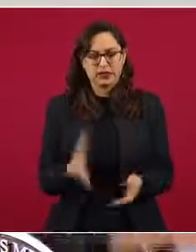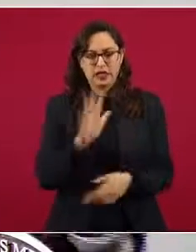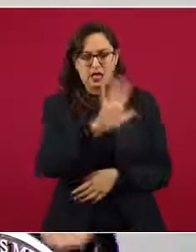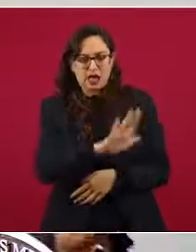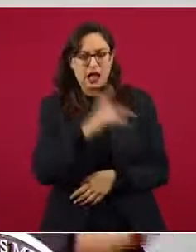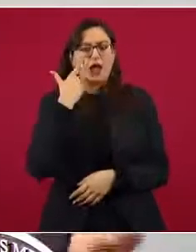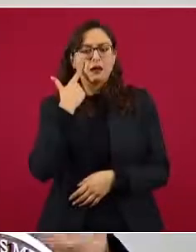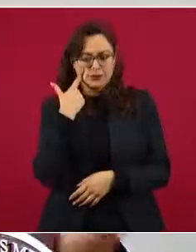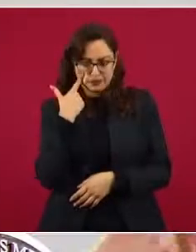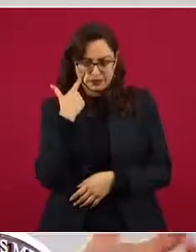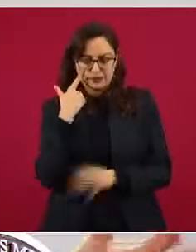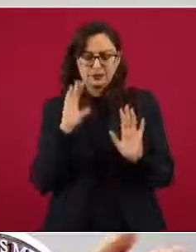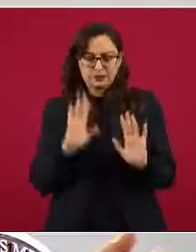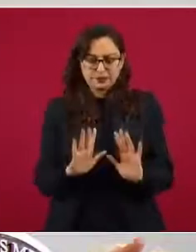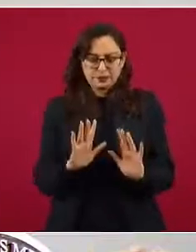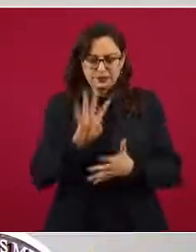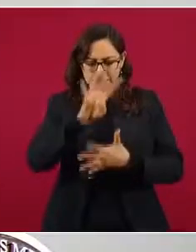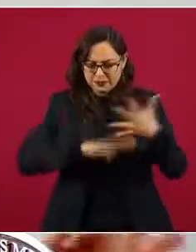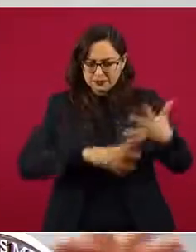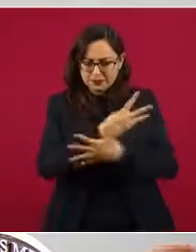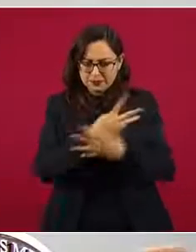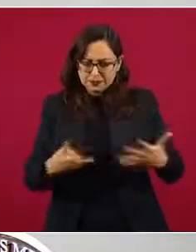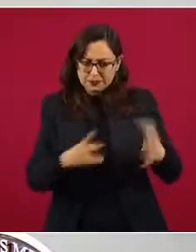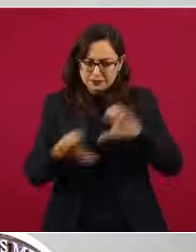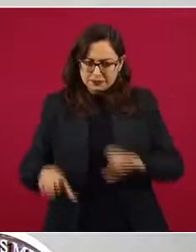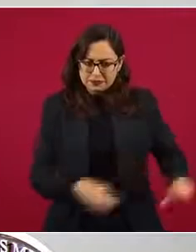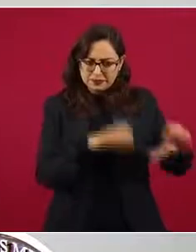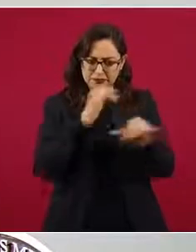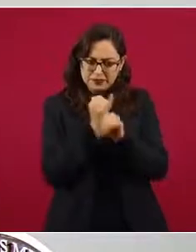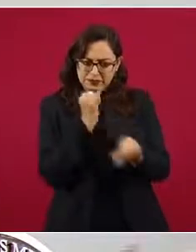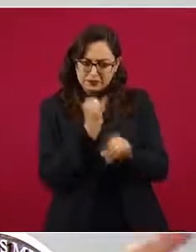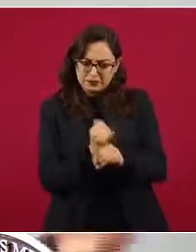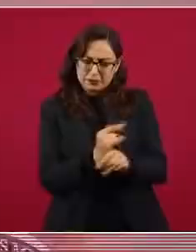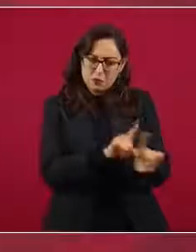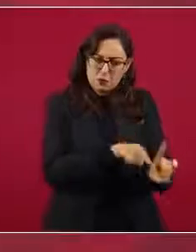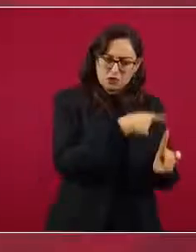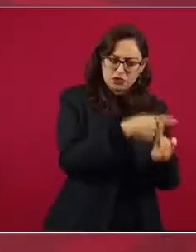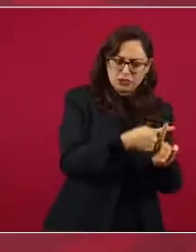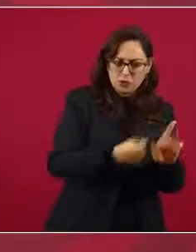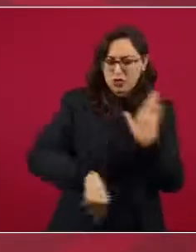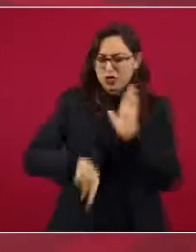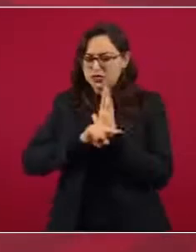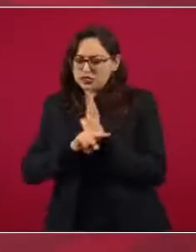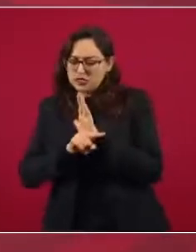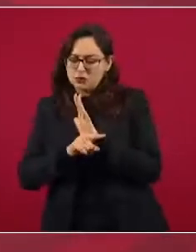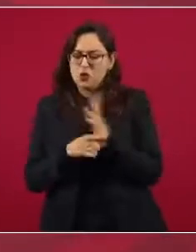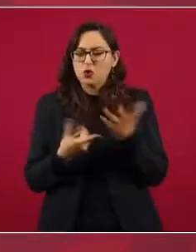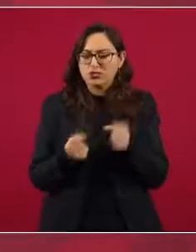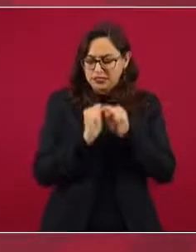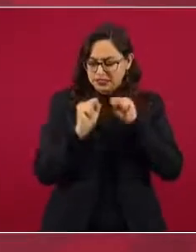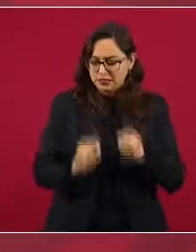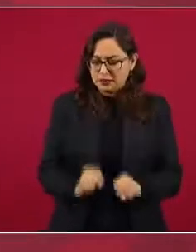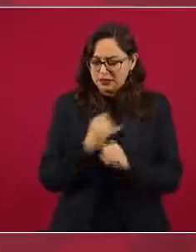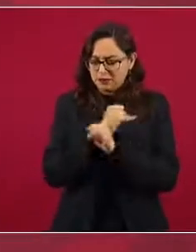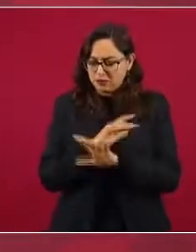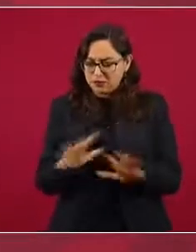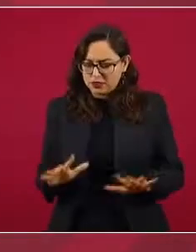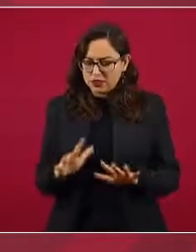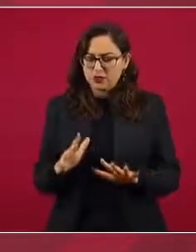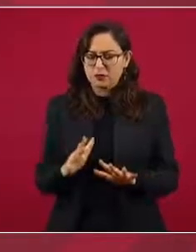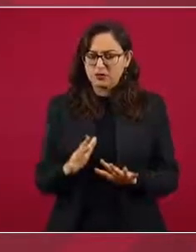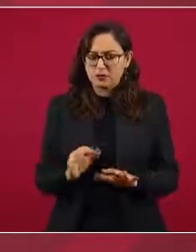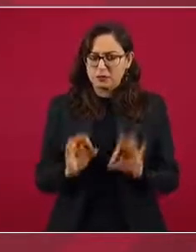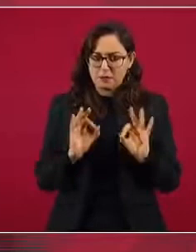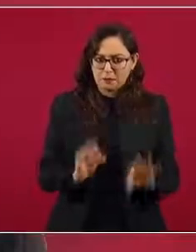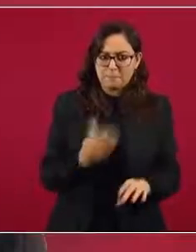revisar cuáles habían sido las bondades de esta cartilla y cuáles eran las limitaciones y cuáles eran las necesidades de un sistema de información